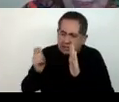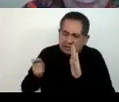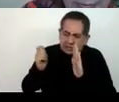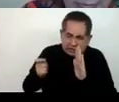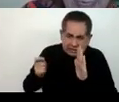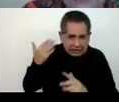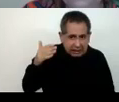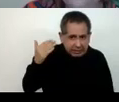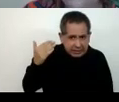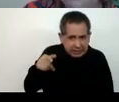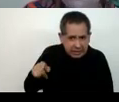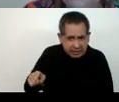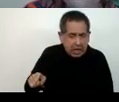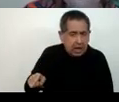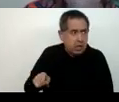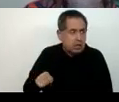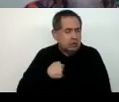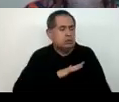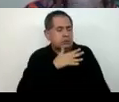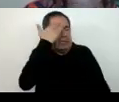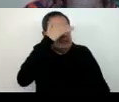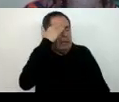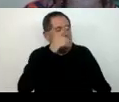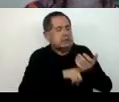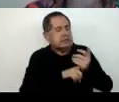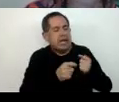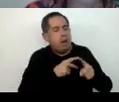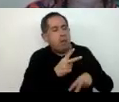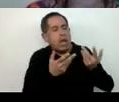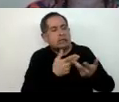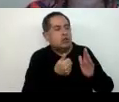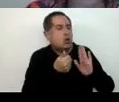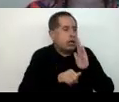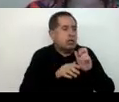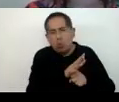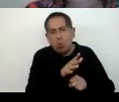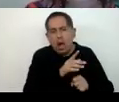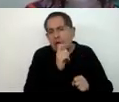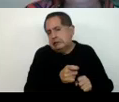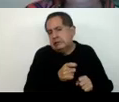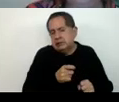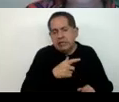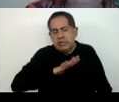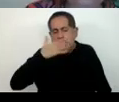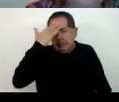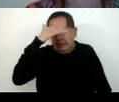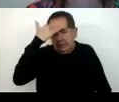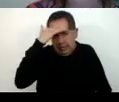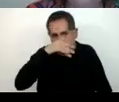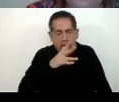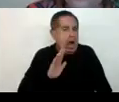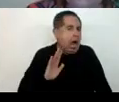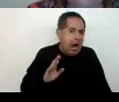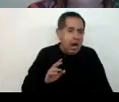que se va a realizar, qué tipo de procedimiento, ya sea quirúrgico o